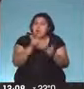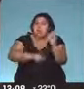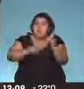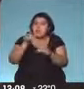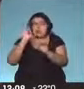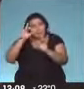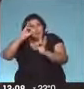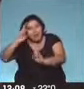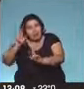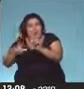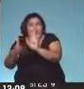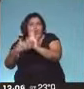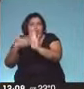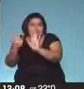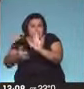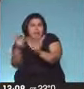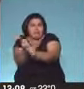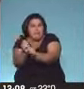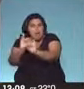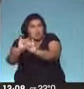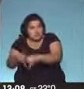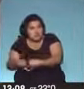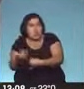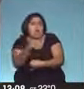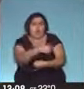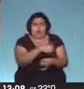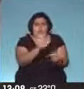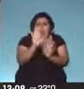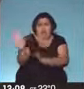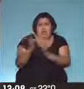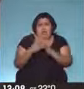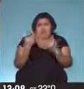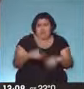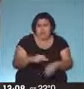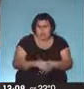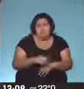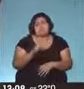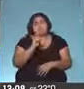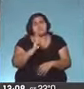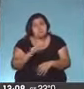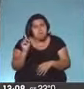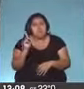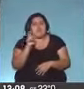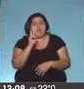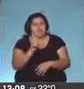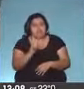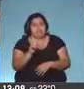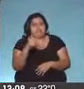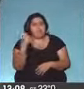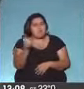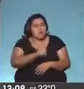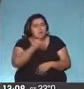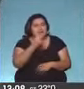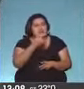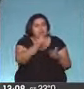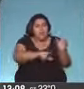estar en sus puestos de trabajo. Pero por el otro lado, nuevamente es concientizar a la población. Hay gente